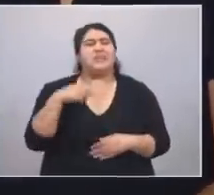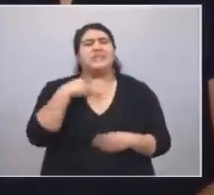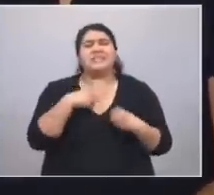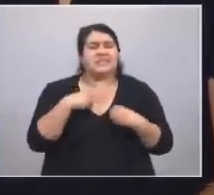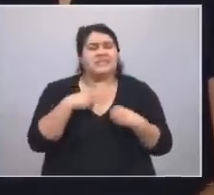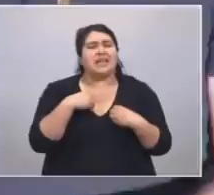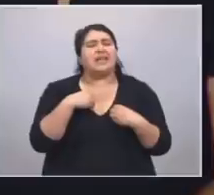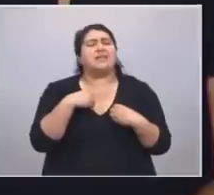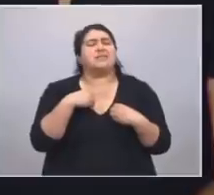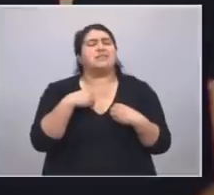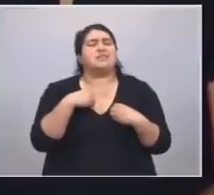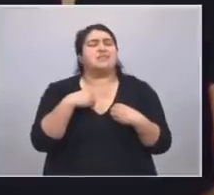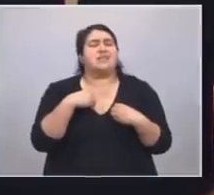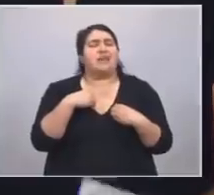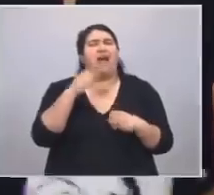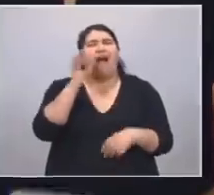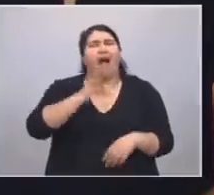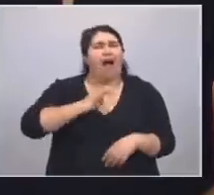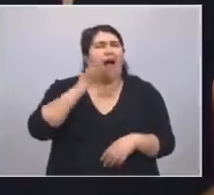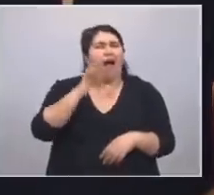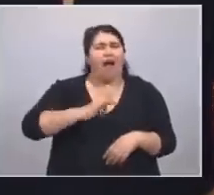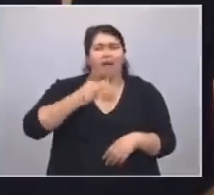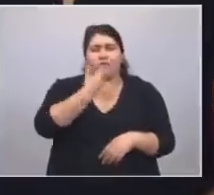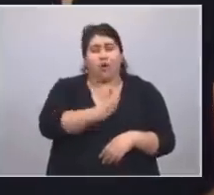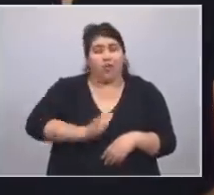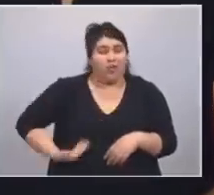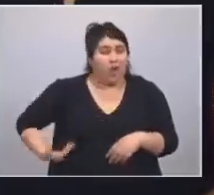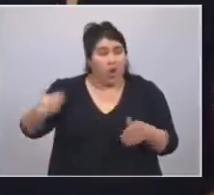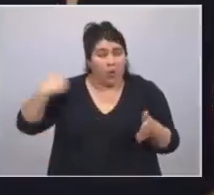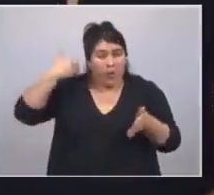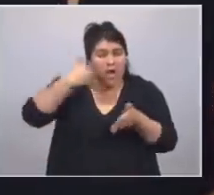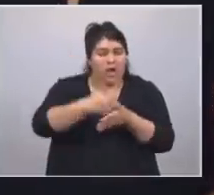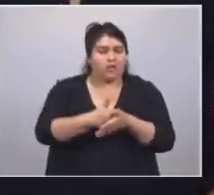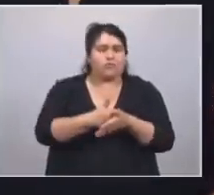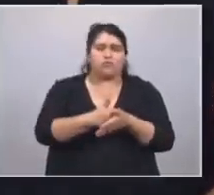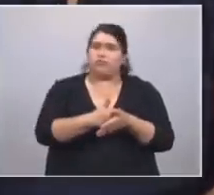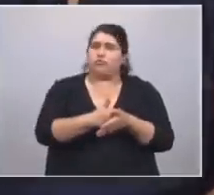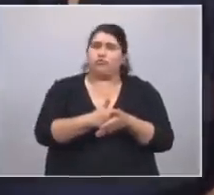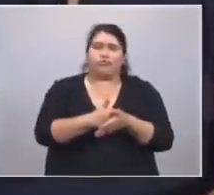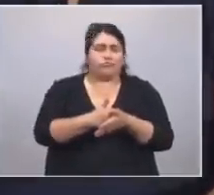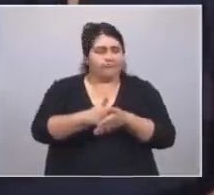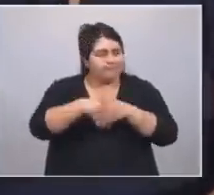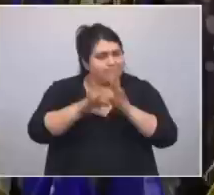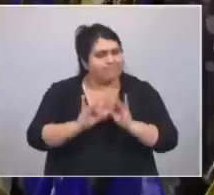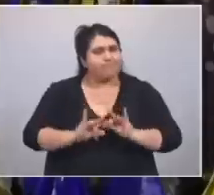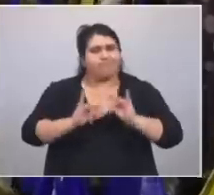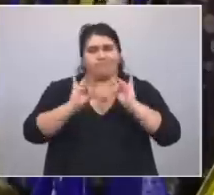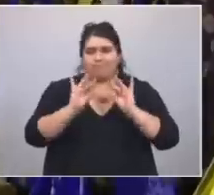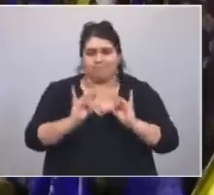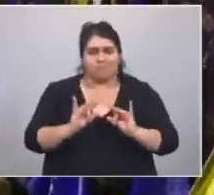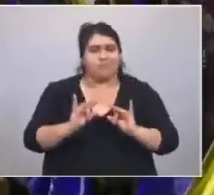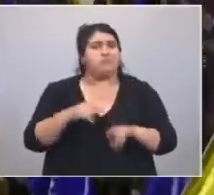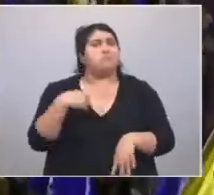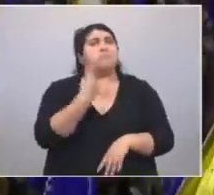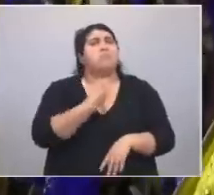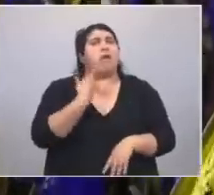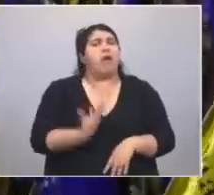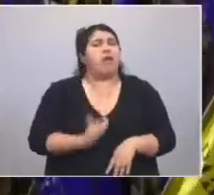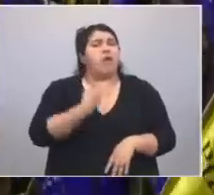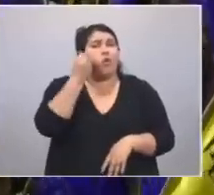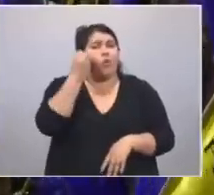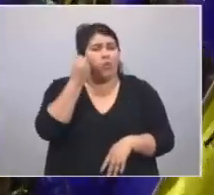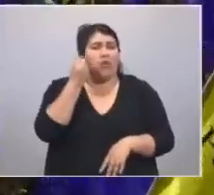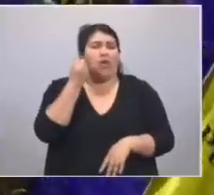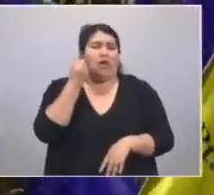sienten que estos años de gobierno no fueron suficientes para recuperar